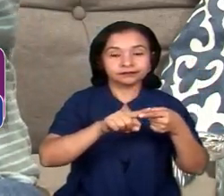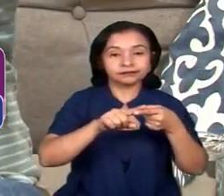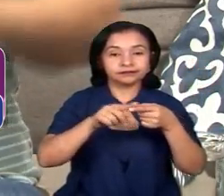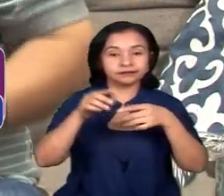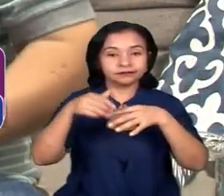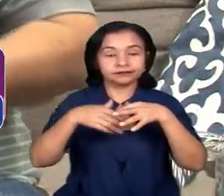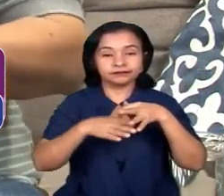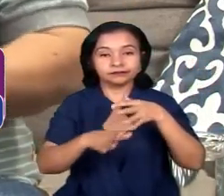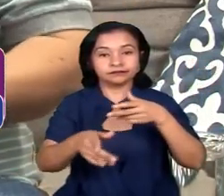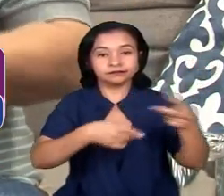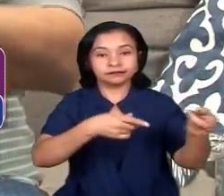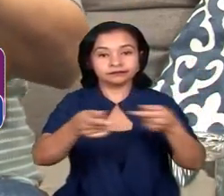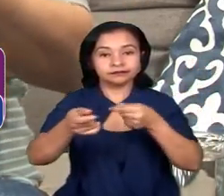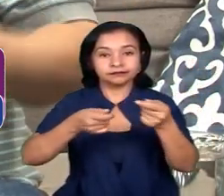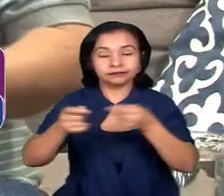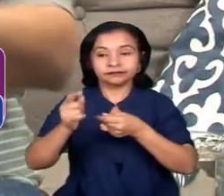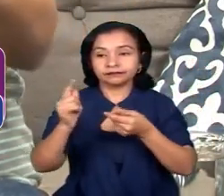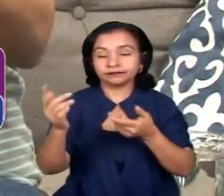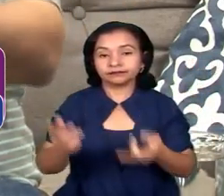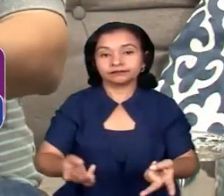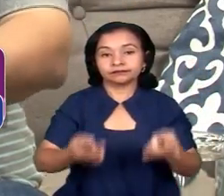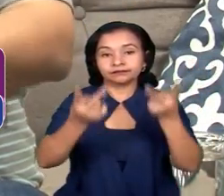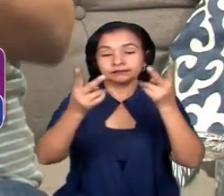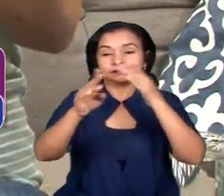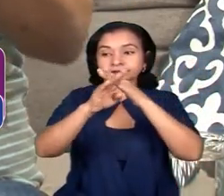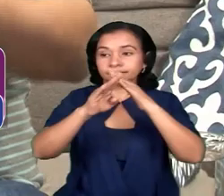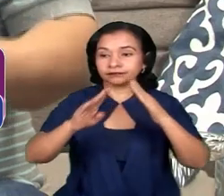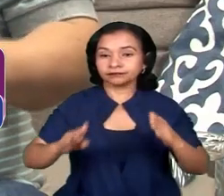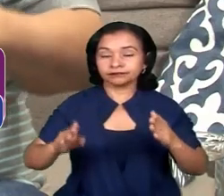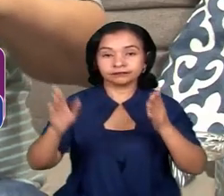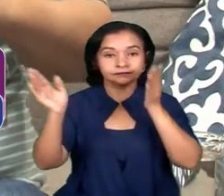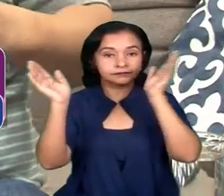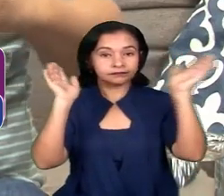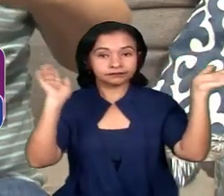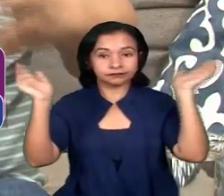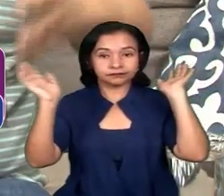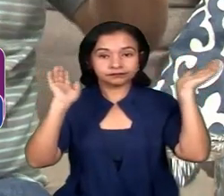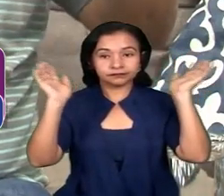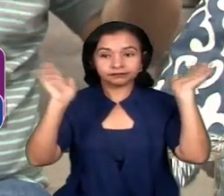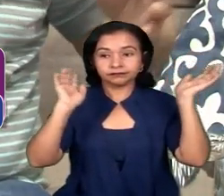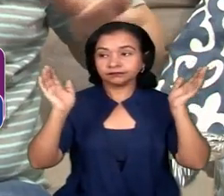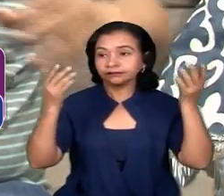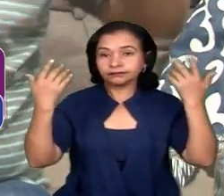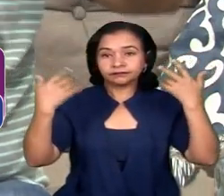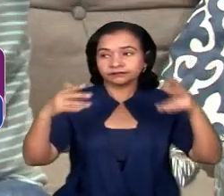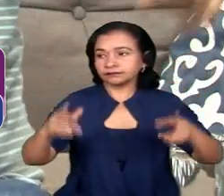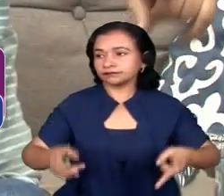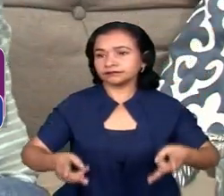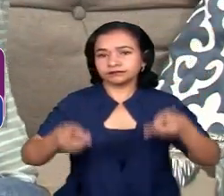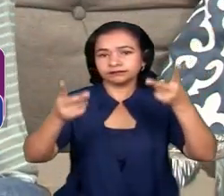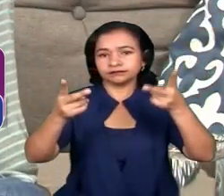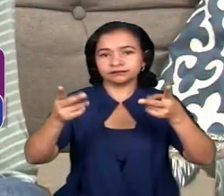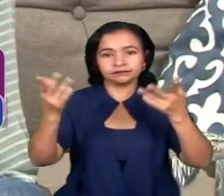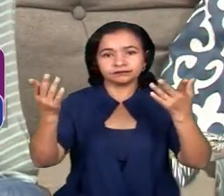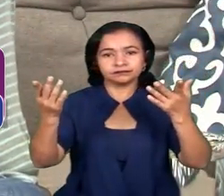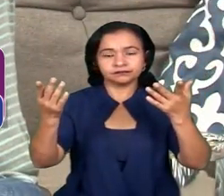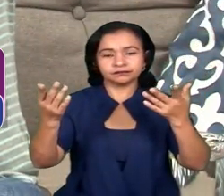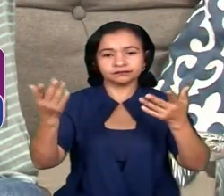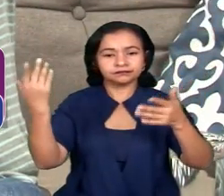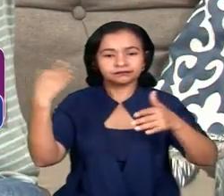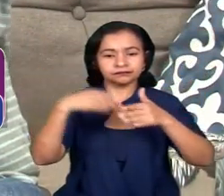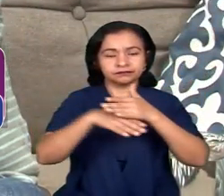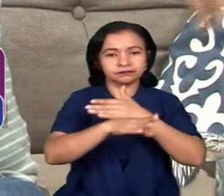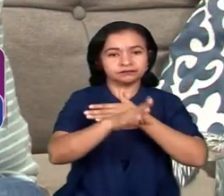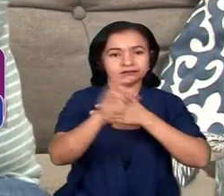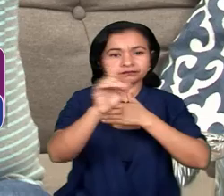Mayoreo, al comercio. Todos somos centros de vida, centros de paz. En los mercados se gana la vida cualquiera, usted no lo dejan entrar a esos centros